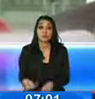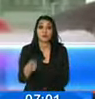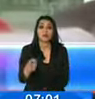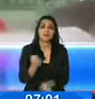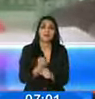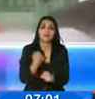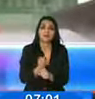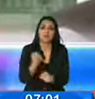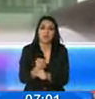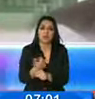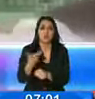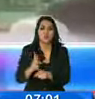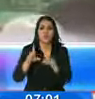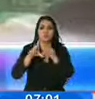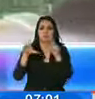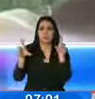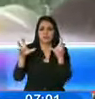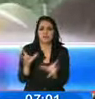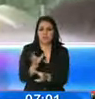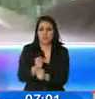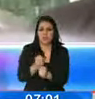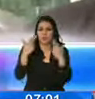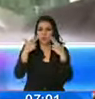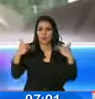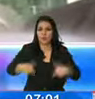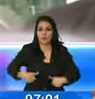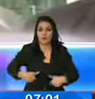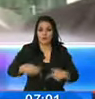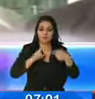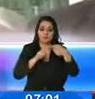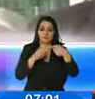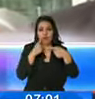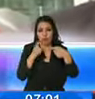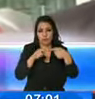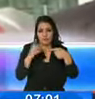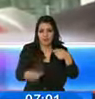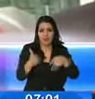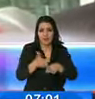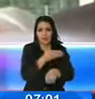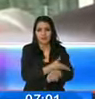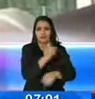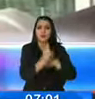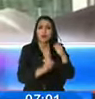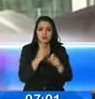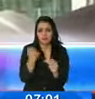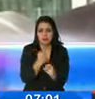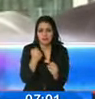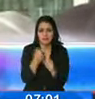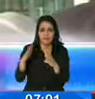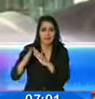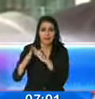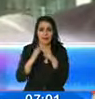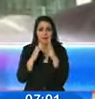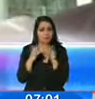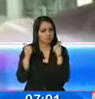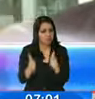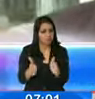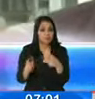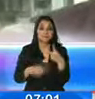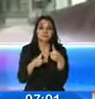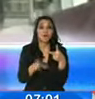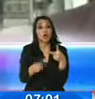laborando ya con la compañía de seguridad anterior, el señor Barzola. Ya tenía más de un año trabajando dentro de la urbanización. Y el